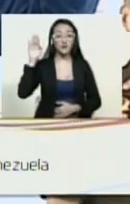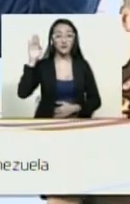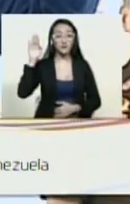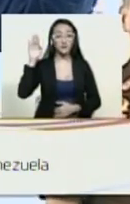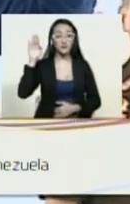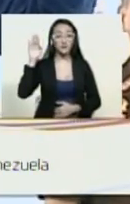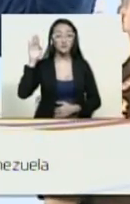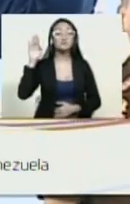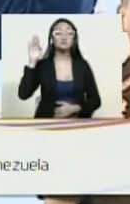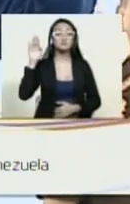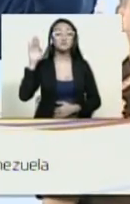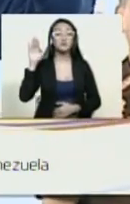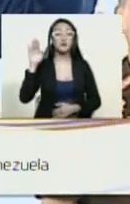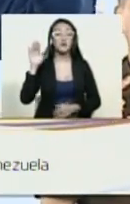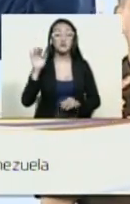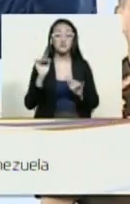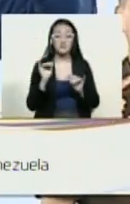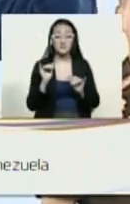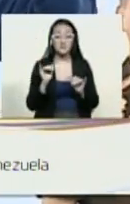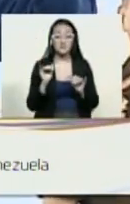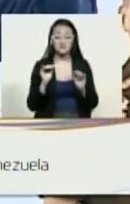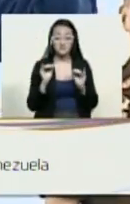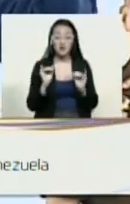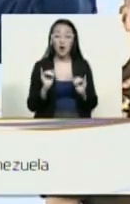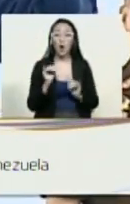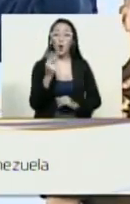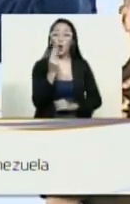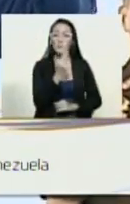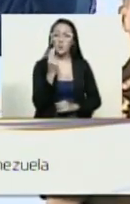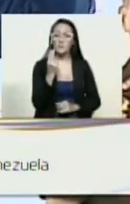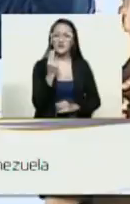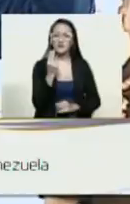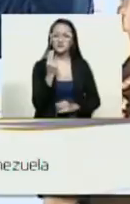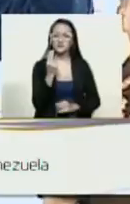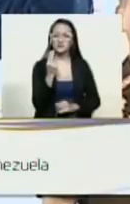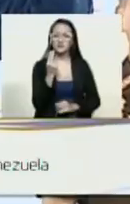de compromiso. Desde nuestro corazón,